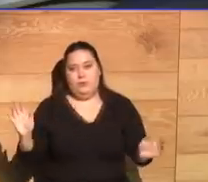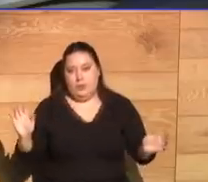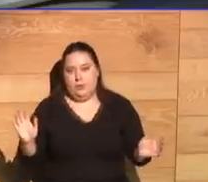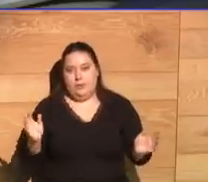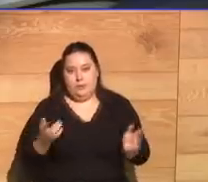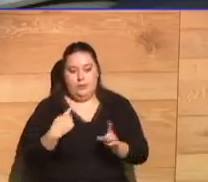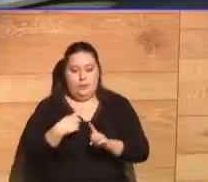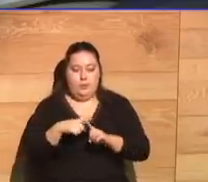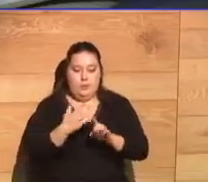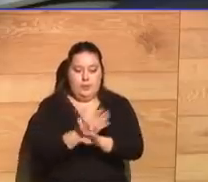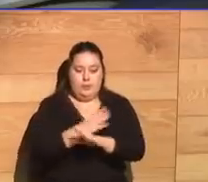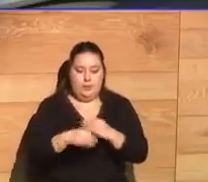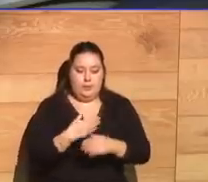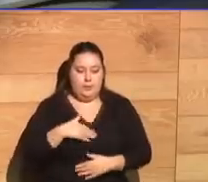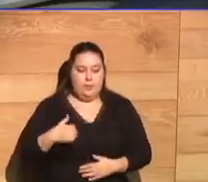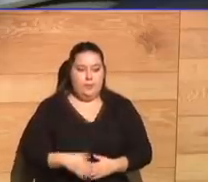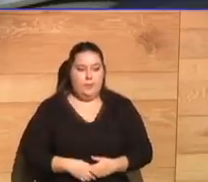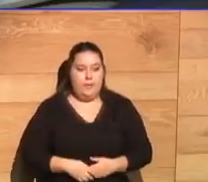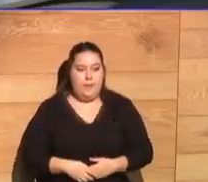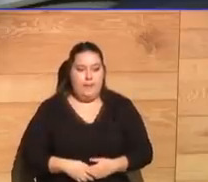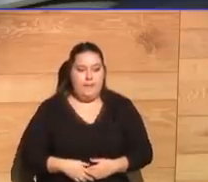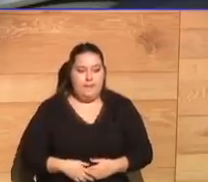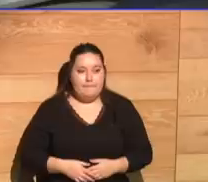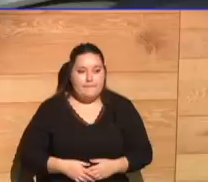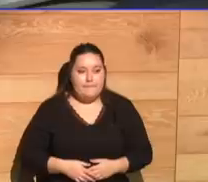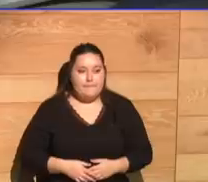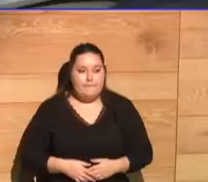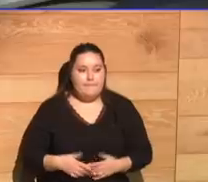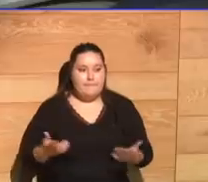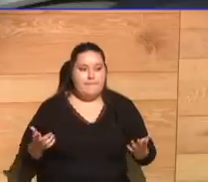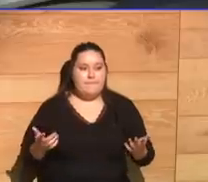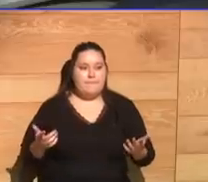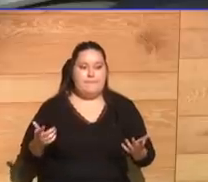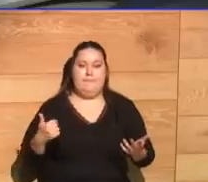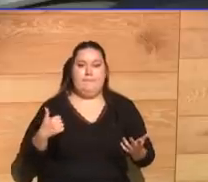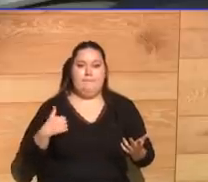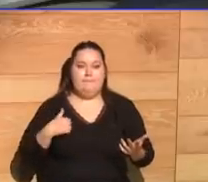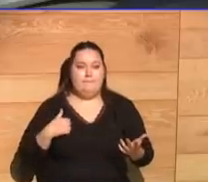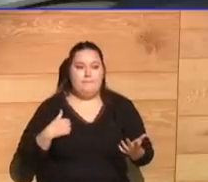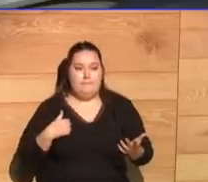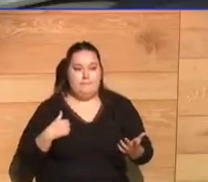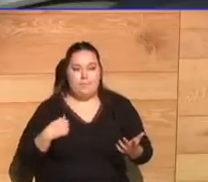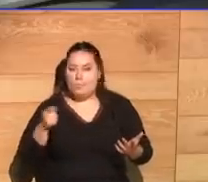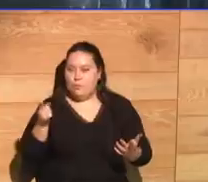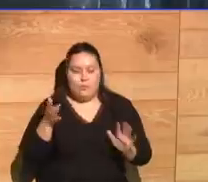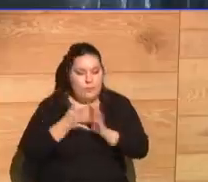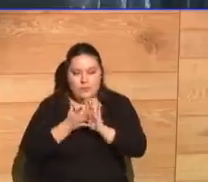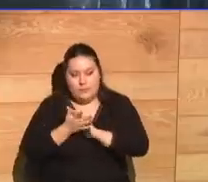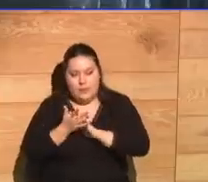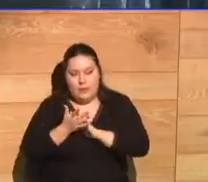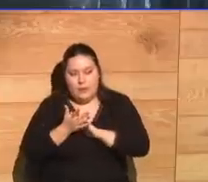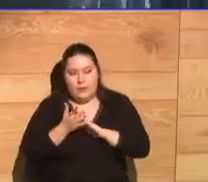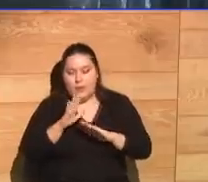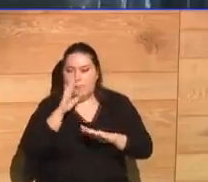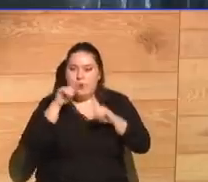creo, por ejemplo, en los filetes de Wayne. Entiendo entonces. Creo en el guayu. Javier, que no. no vas a explicar ahora lo de por qué